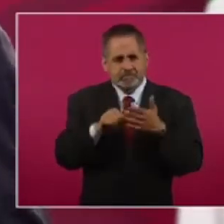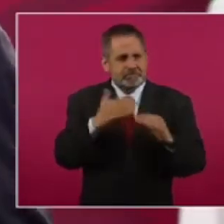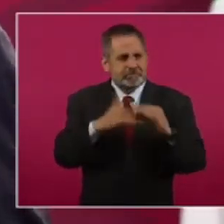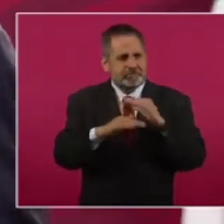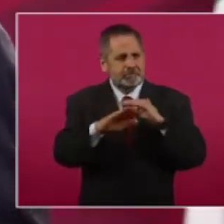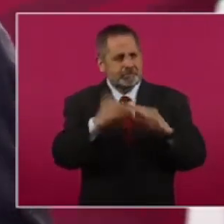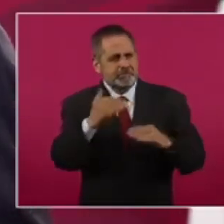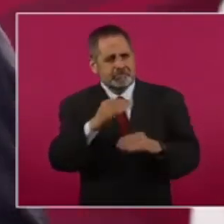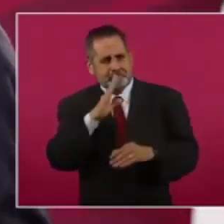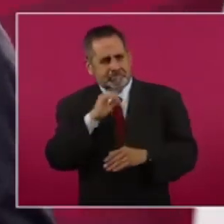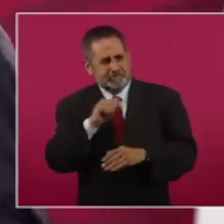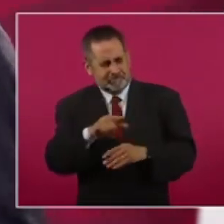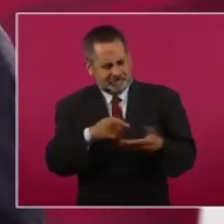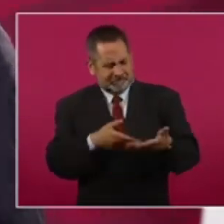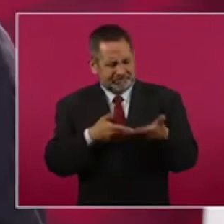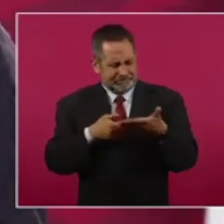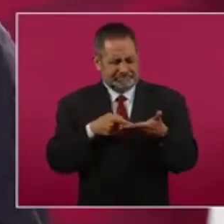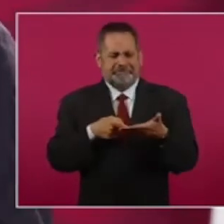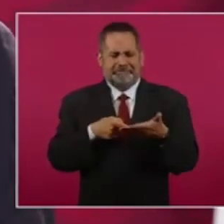Porque